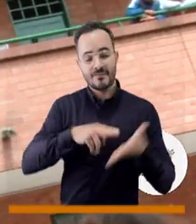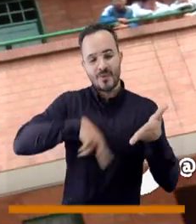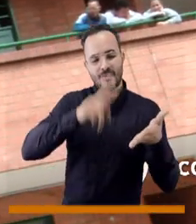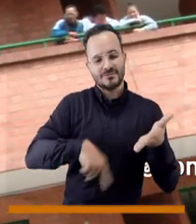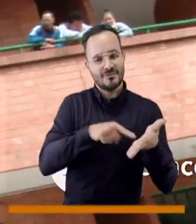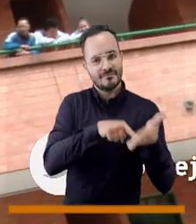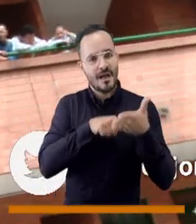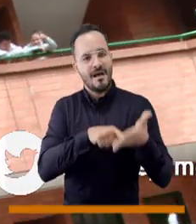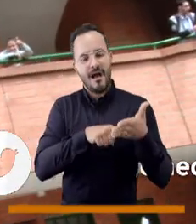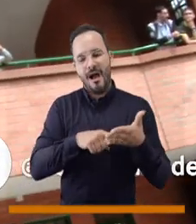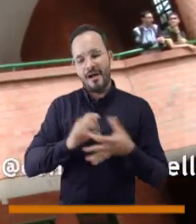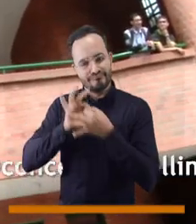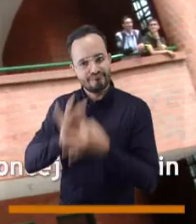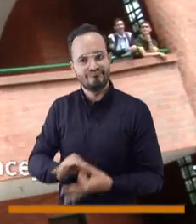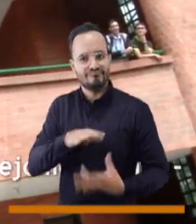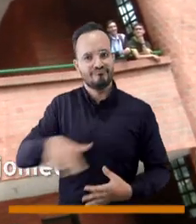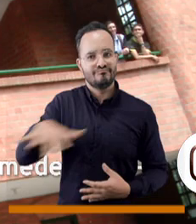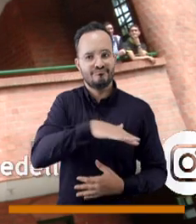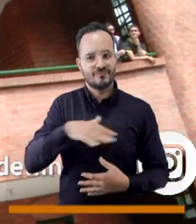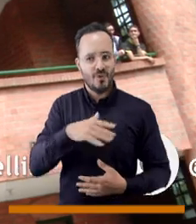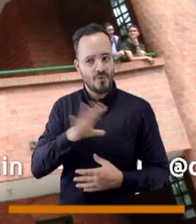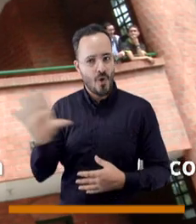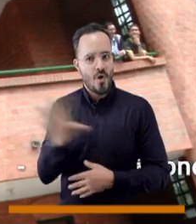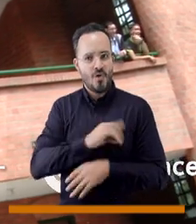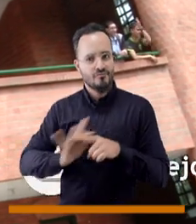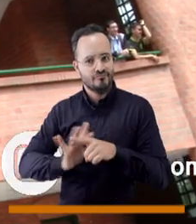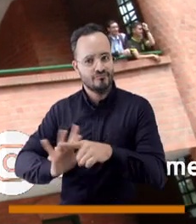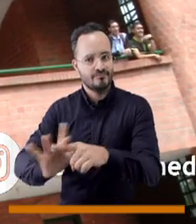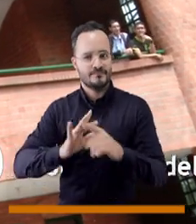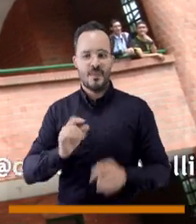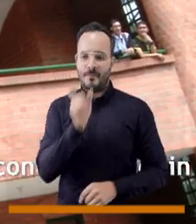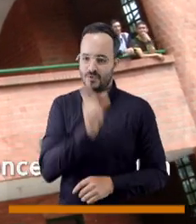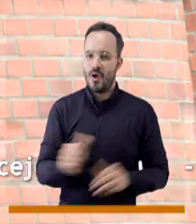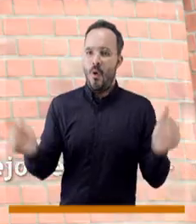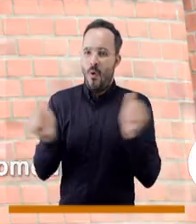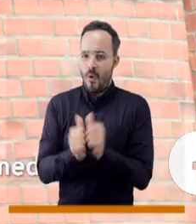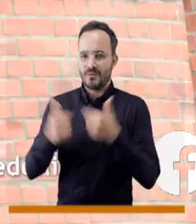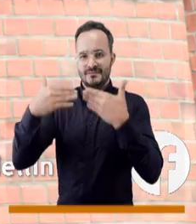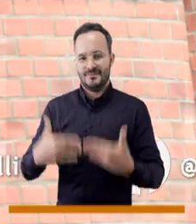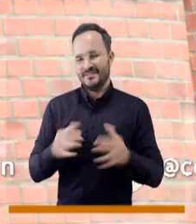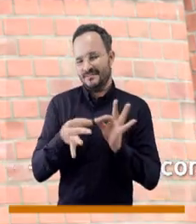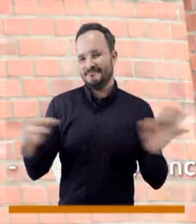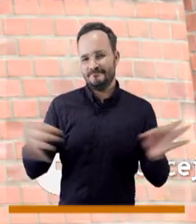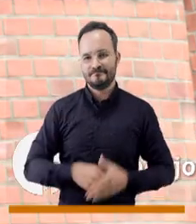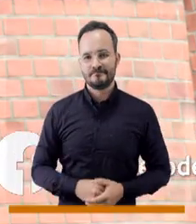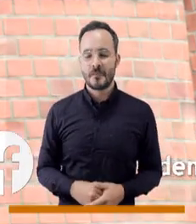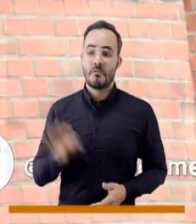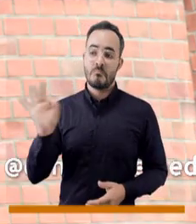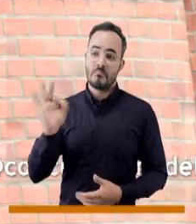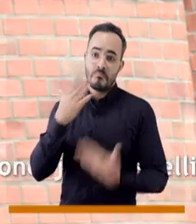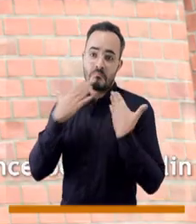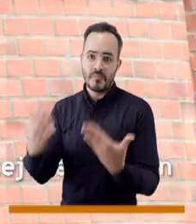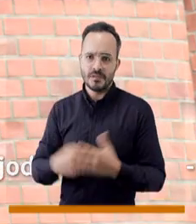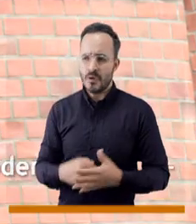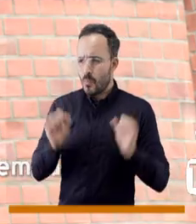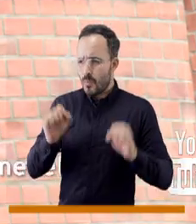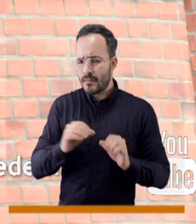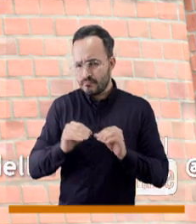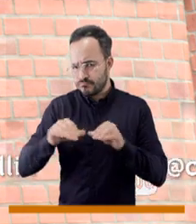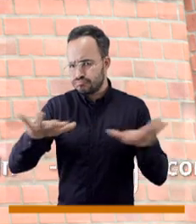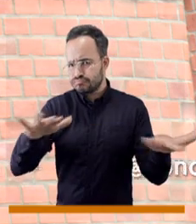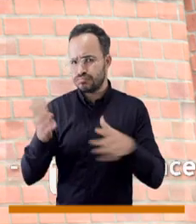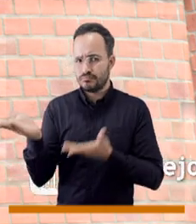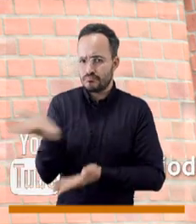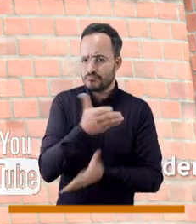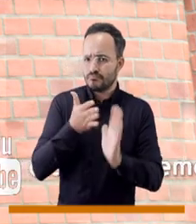eso. Perfecto, pues bueno, concejal, podemos también contarle a nuestros televidentes si tenemos